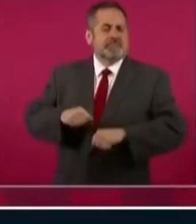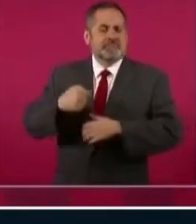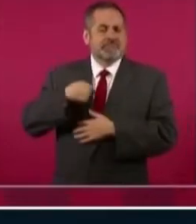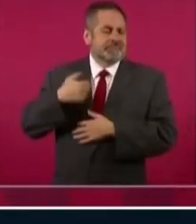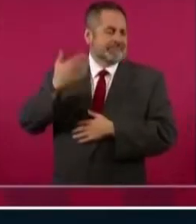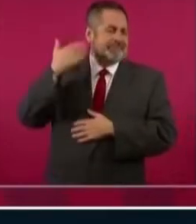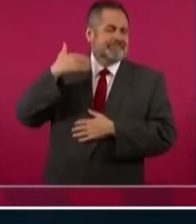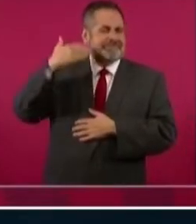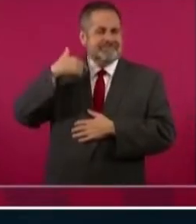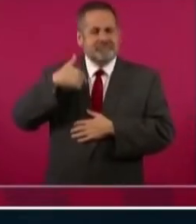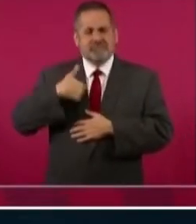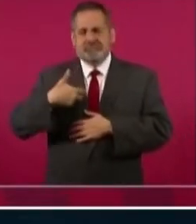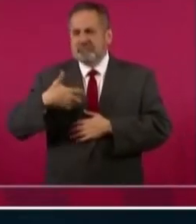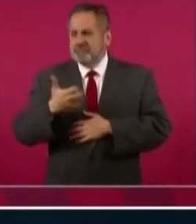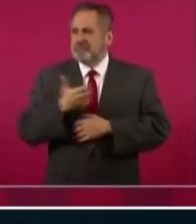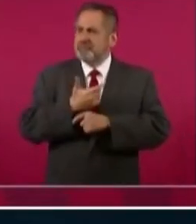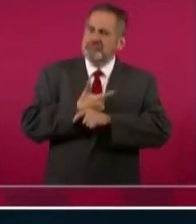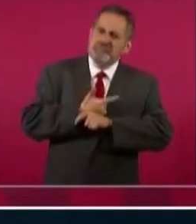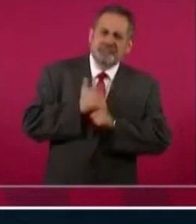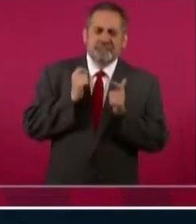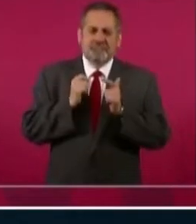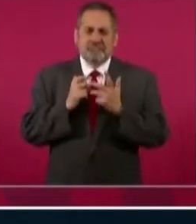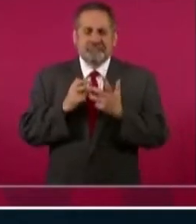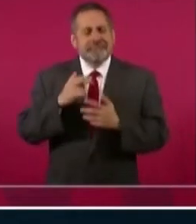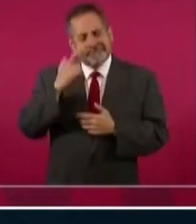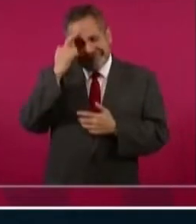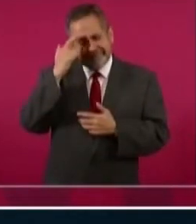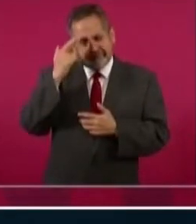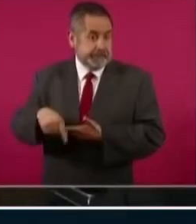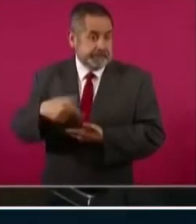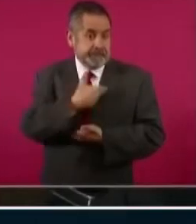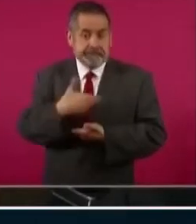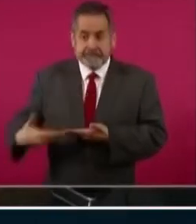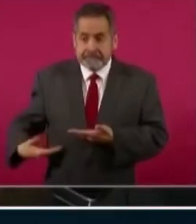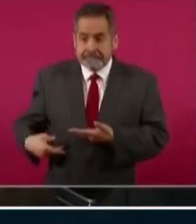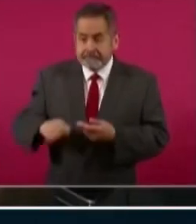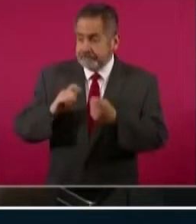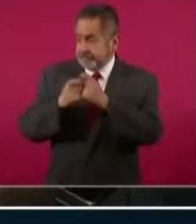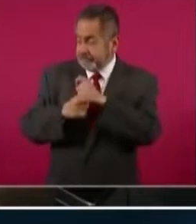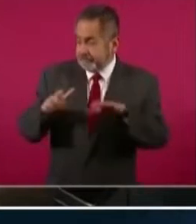no tiene ningún sentido. Es absolutamente una retórica.